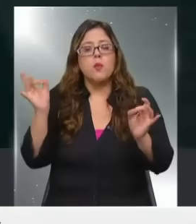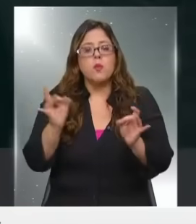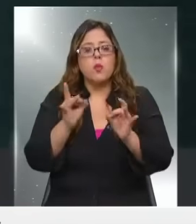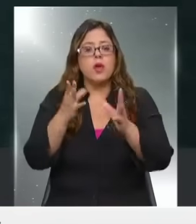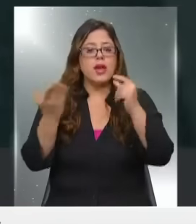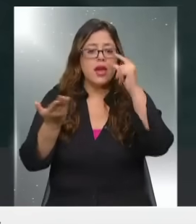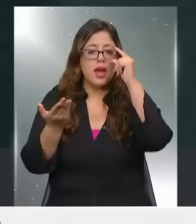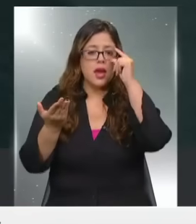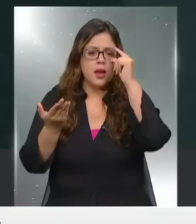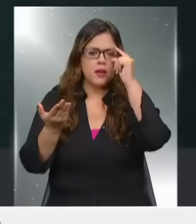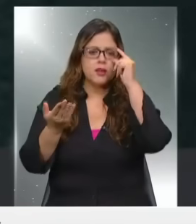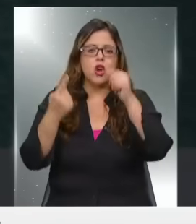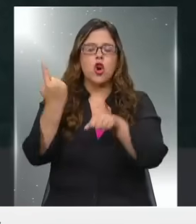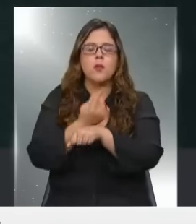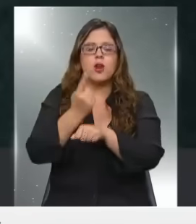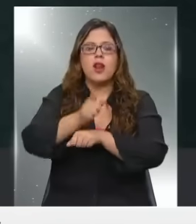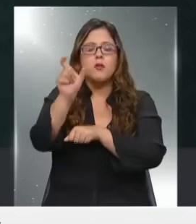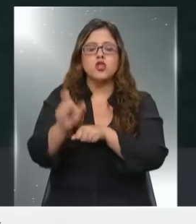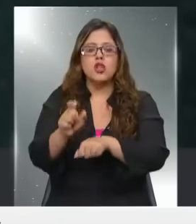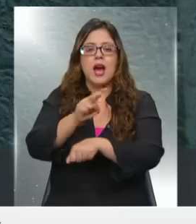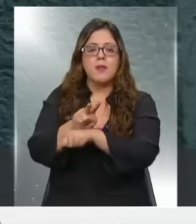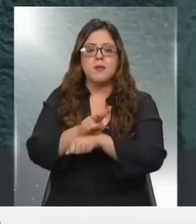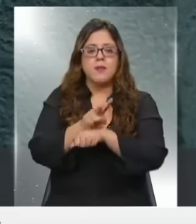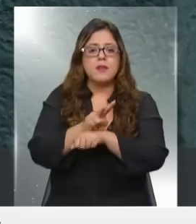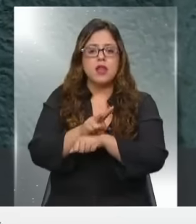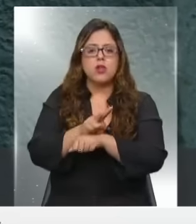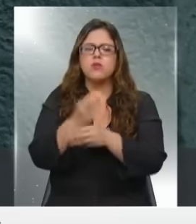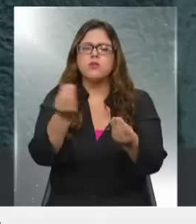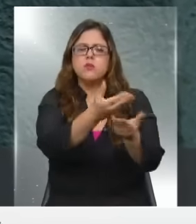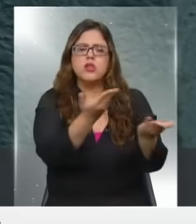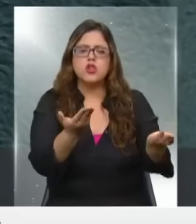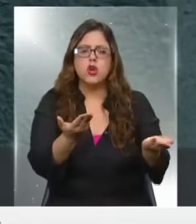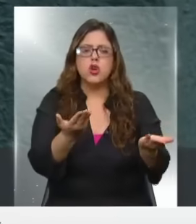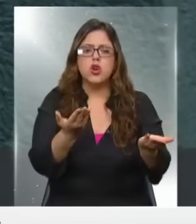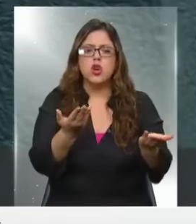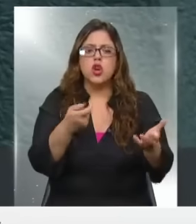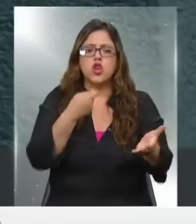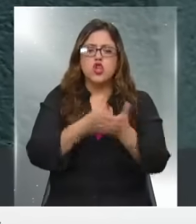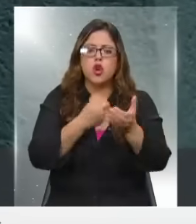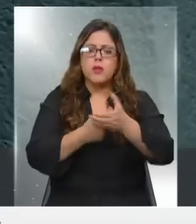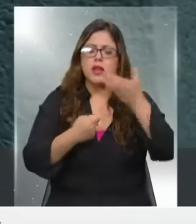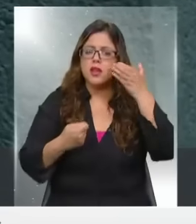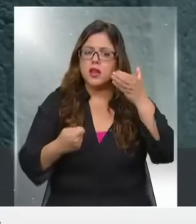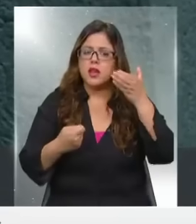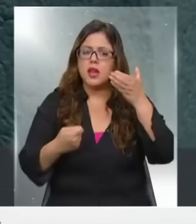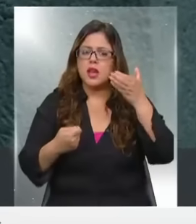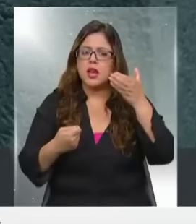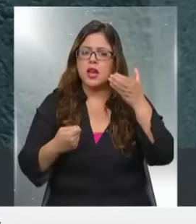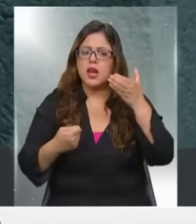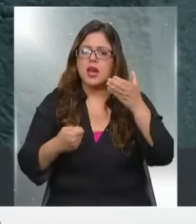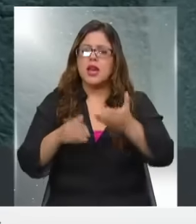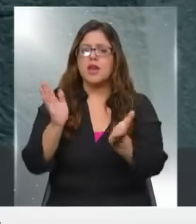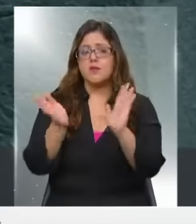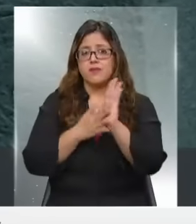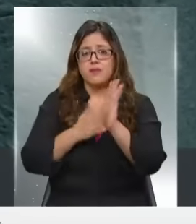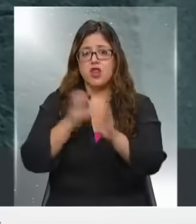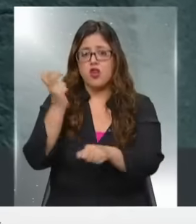Había la posibilidad de hablar con el administrador. ¿Qué le pasó? Yo compré un teléfono y está comprobado que es